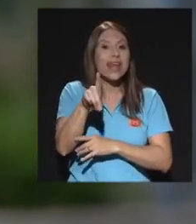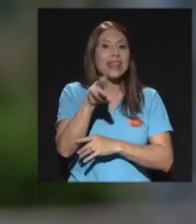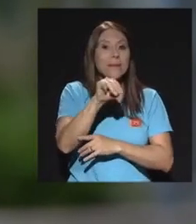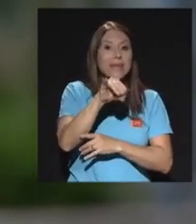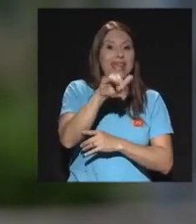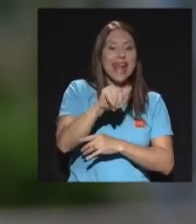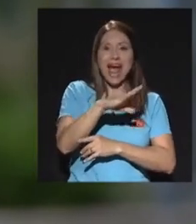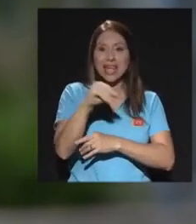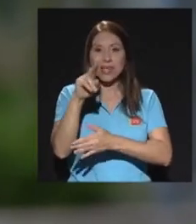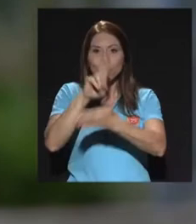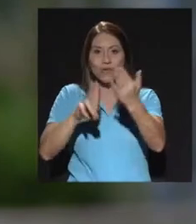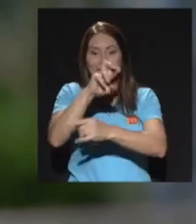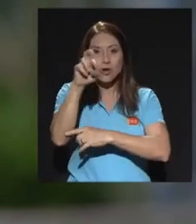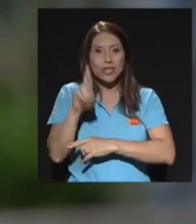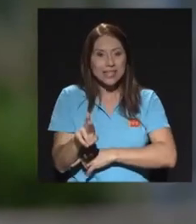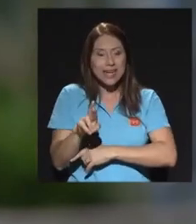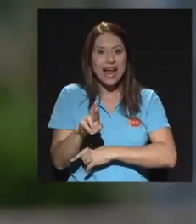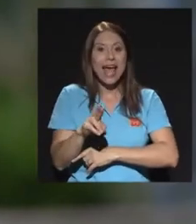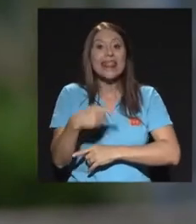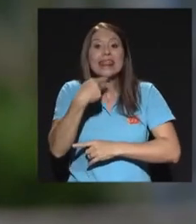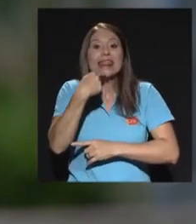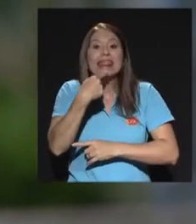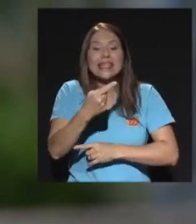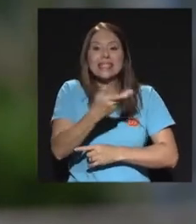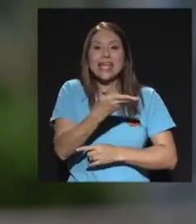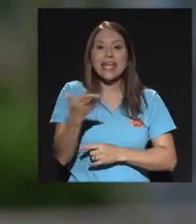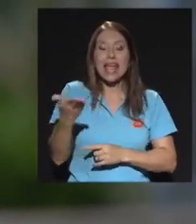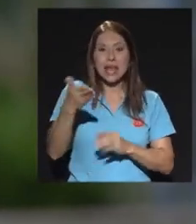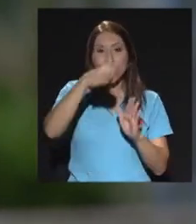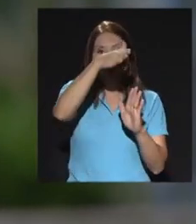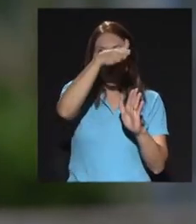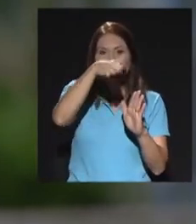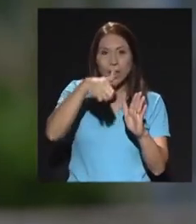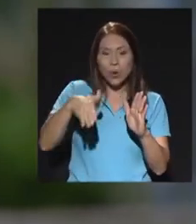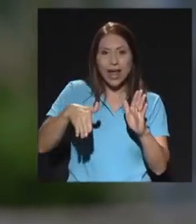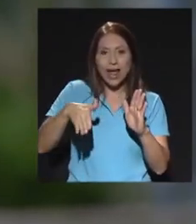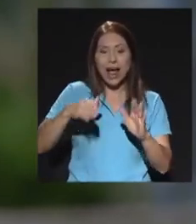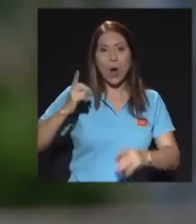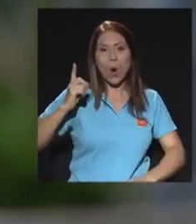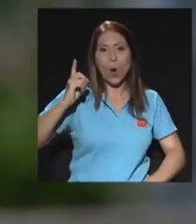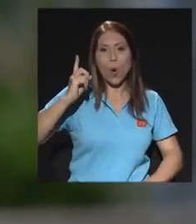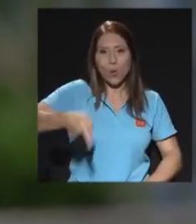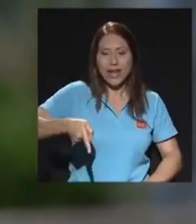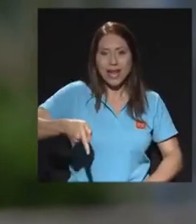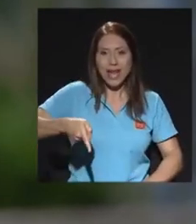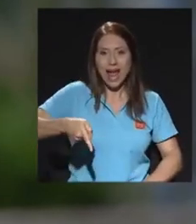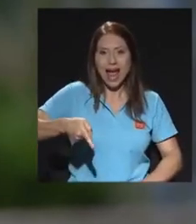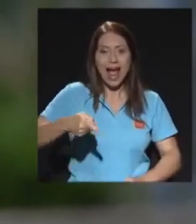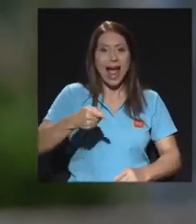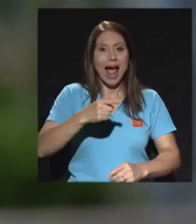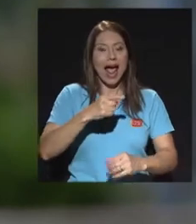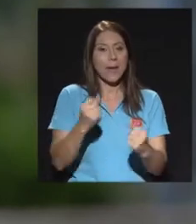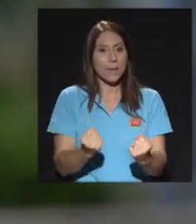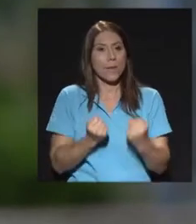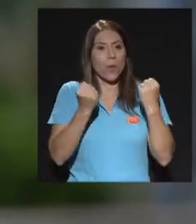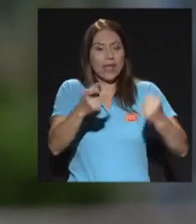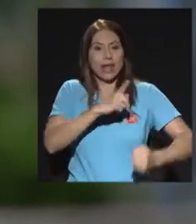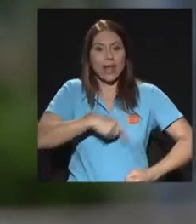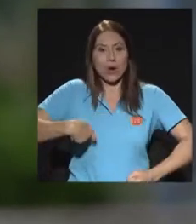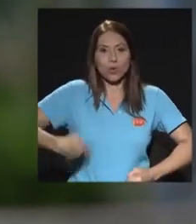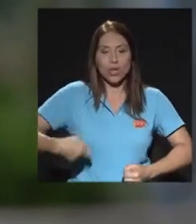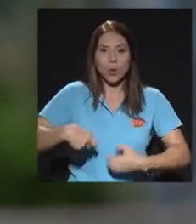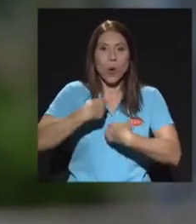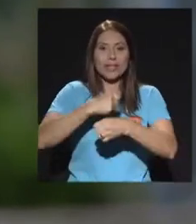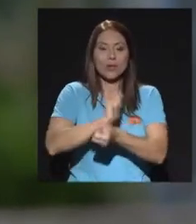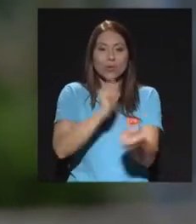Universidad de Costa Rica, diciendo que la Contraloría obliga al Poder Ejecutivo a hacer un